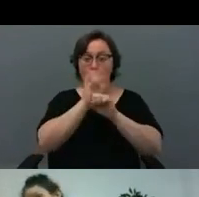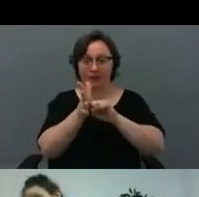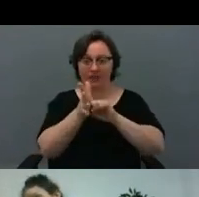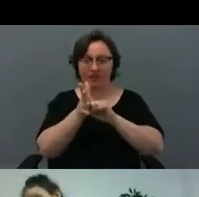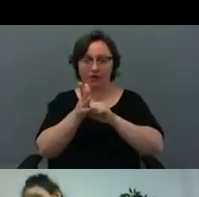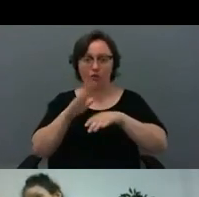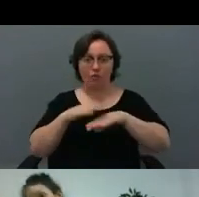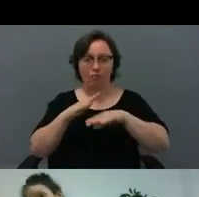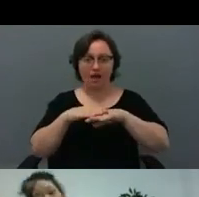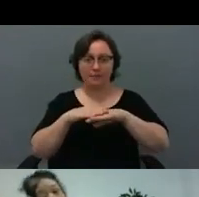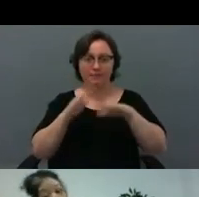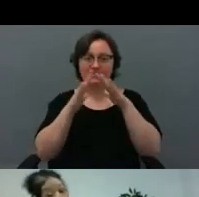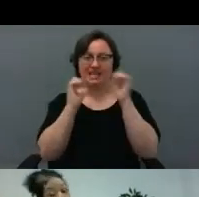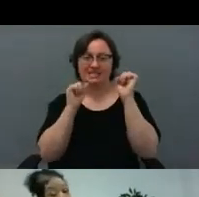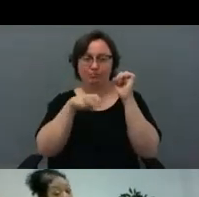COVID,